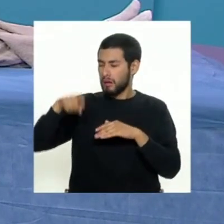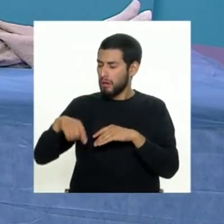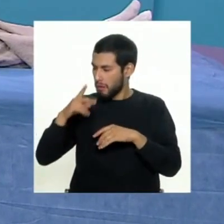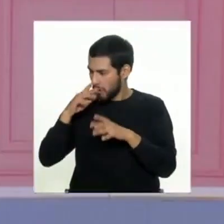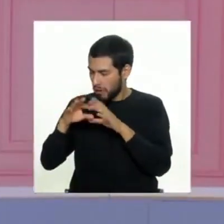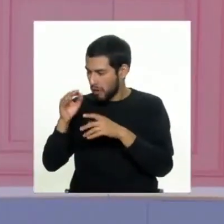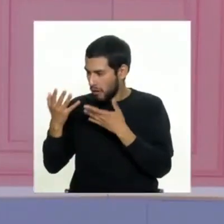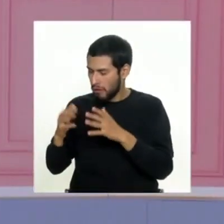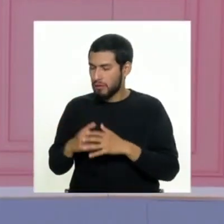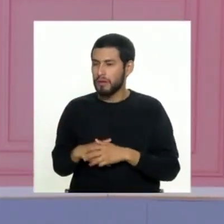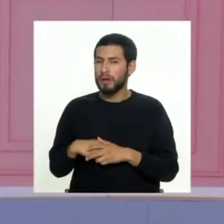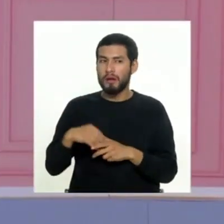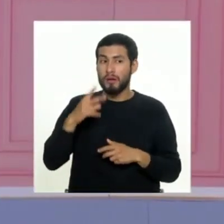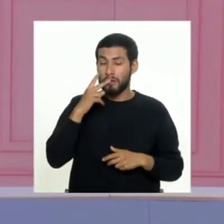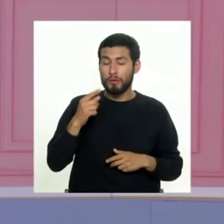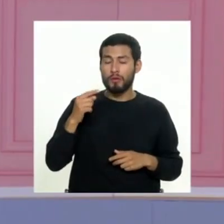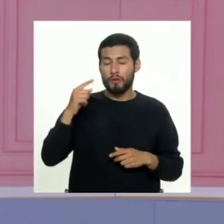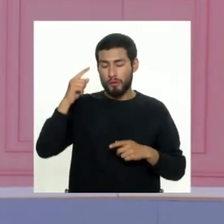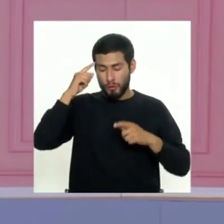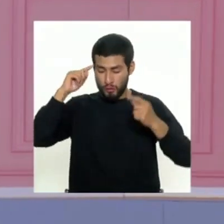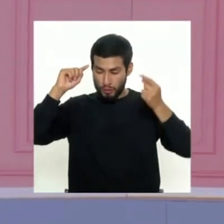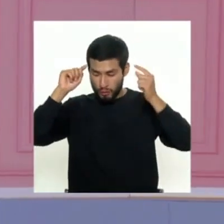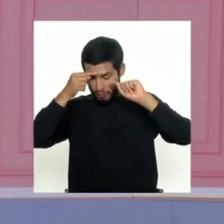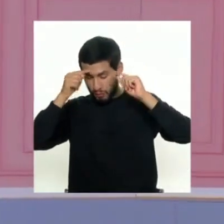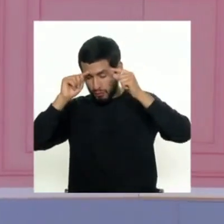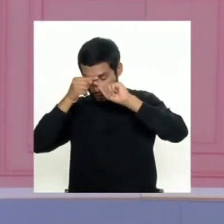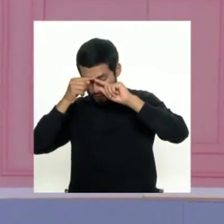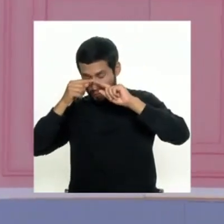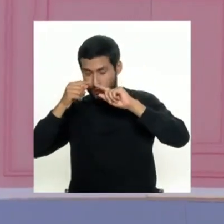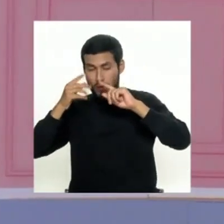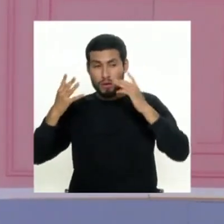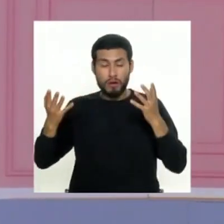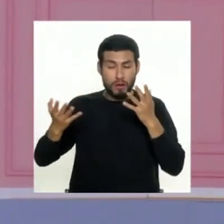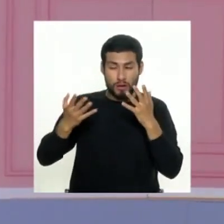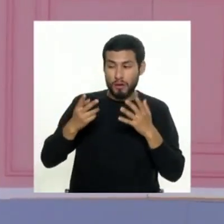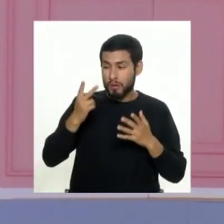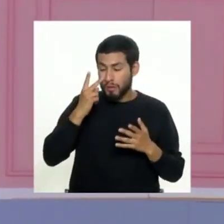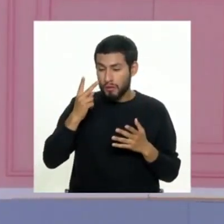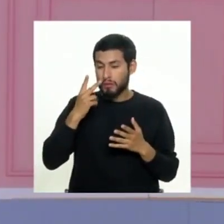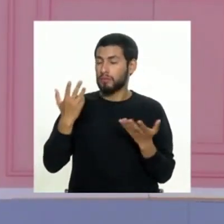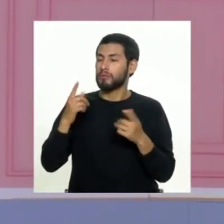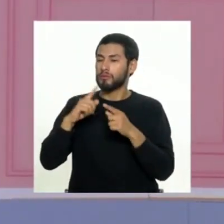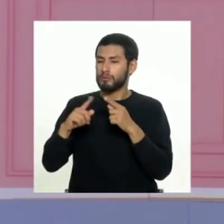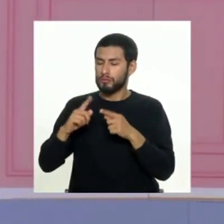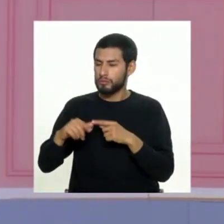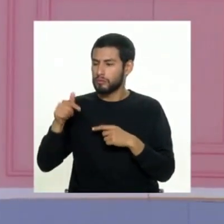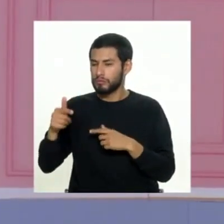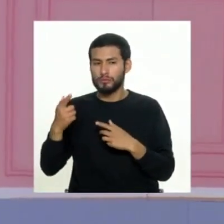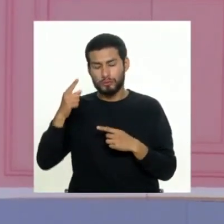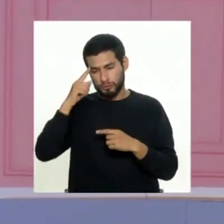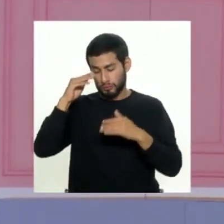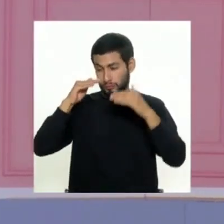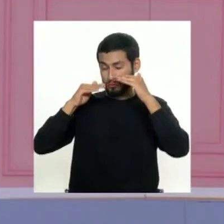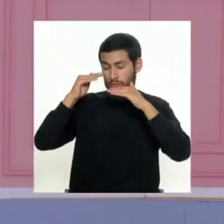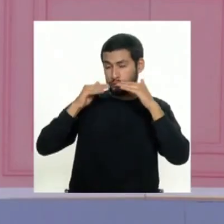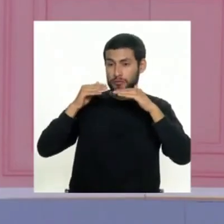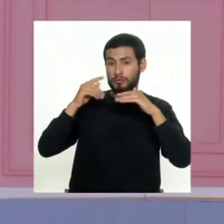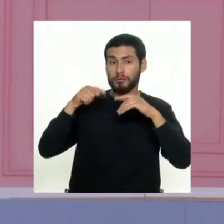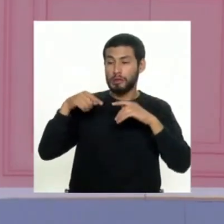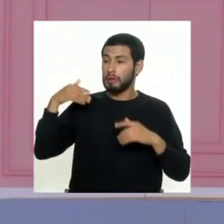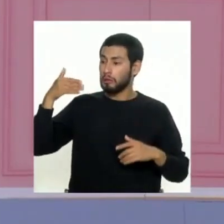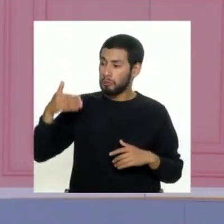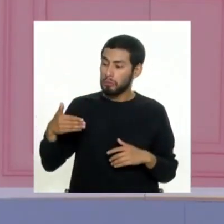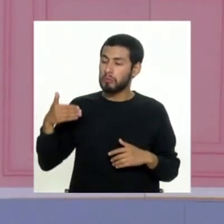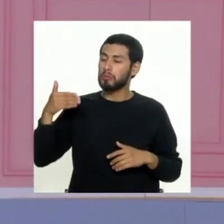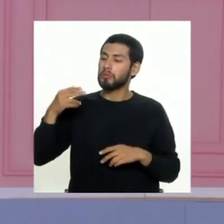eso. Ver que haya dolores de cabeza, ver que haya este tipo de vértigo episódico